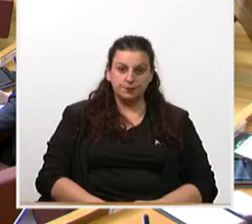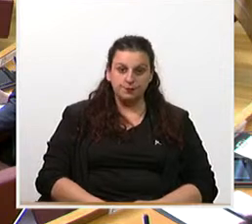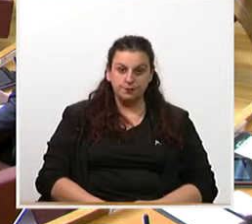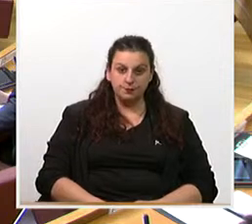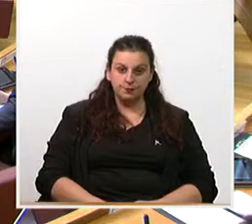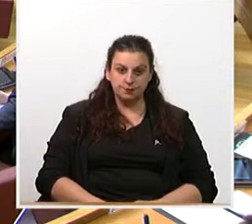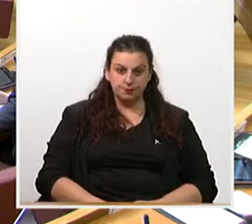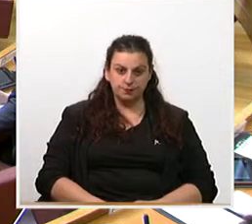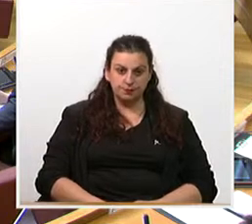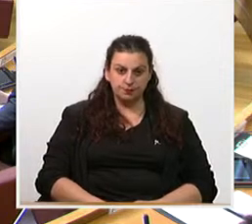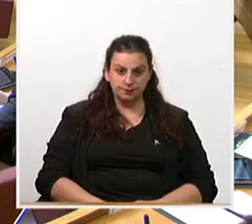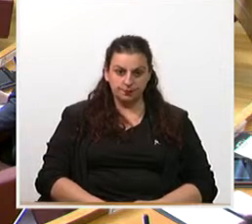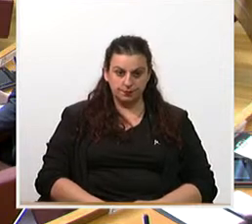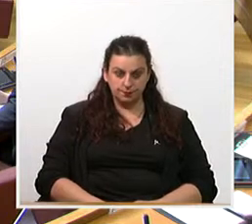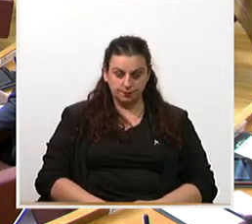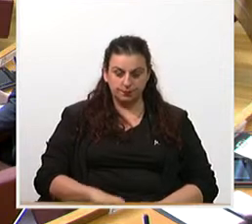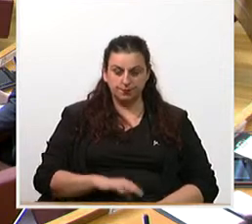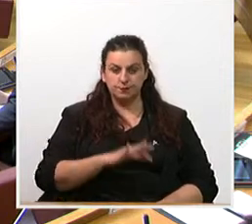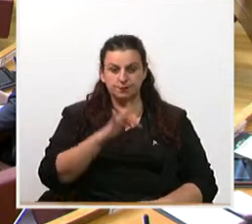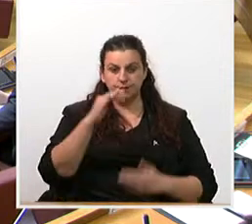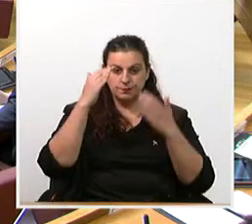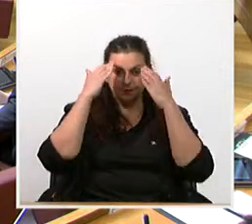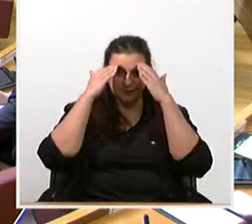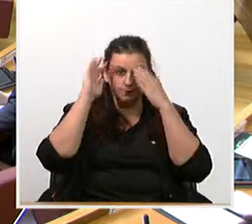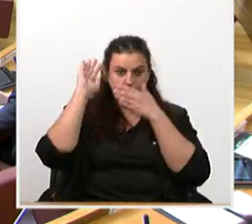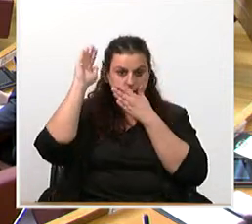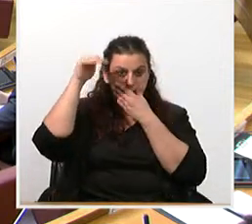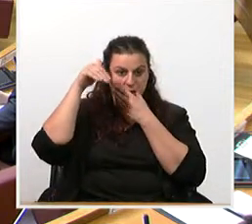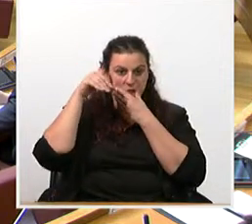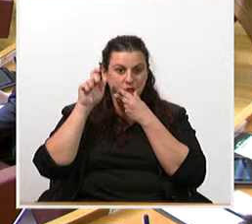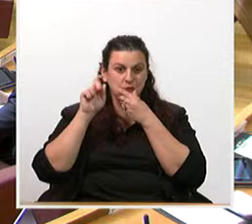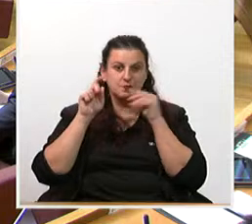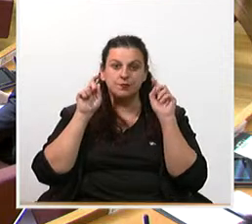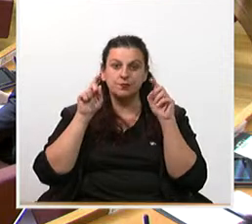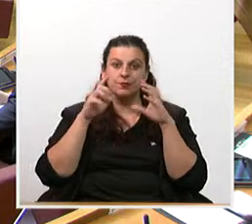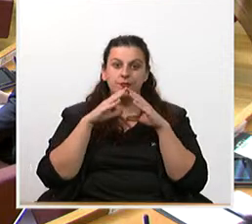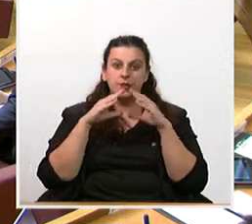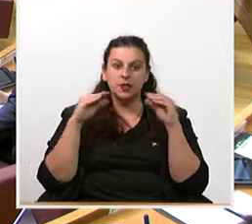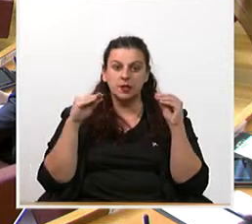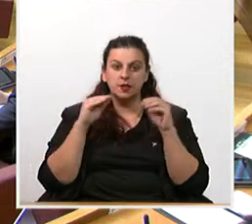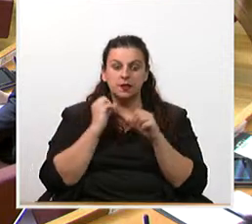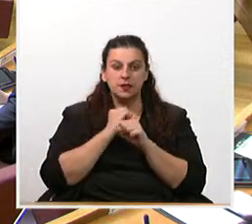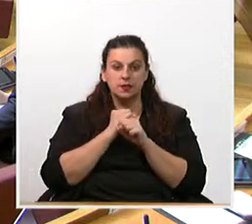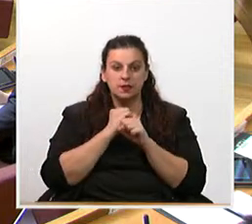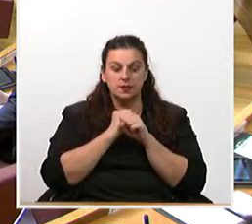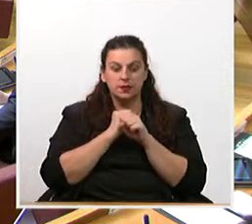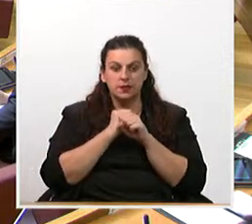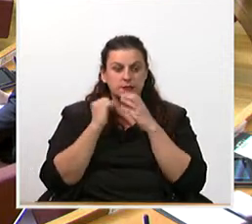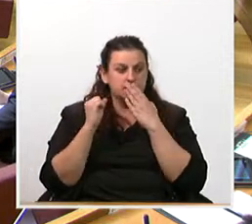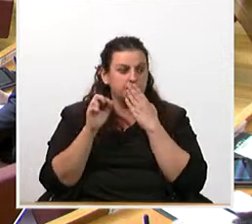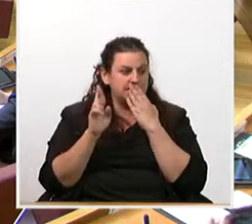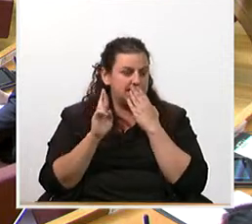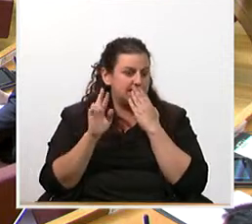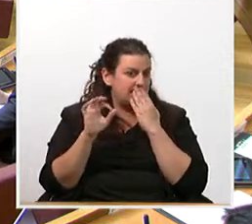gracias tiene la palabra el honorable conseller de educación universidades y empleo el señor